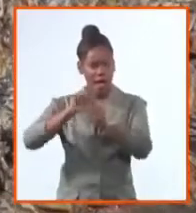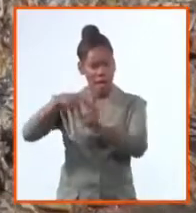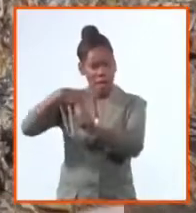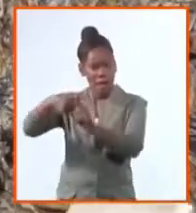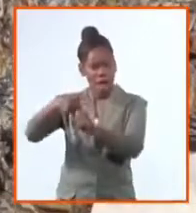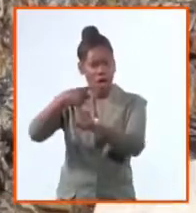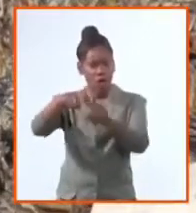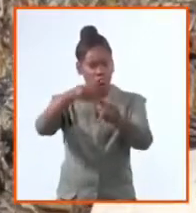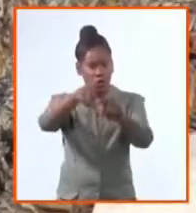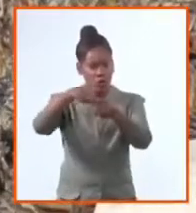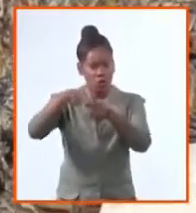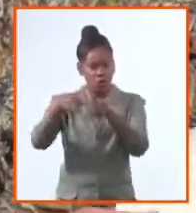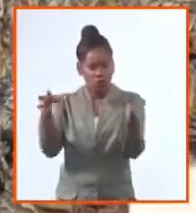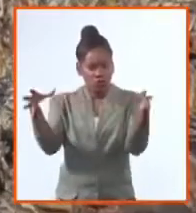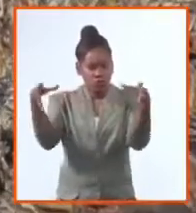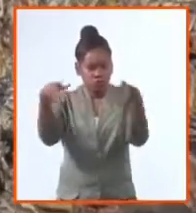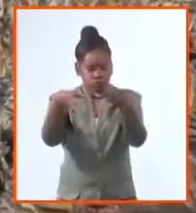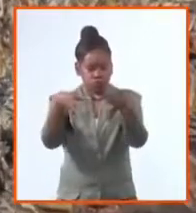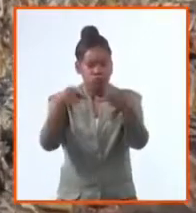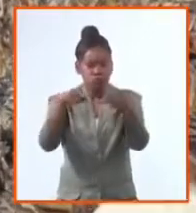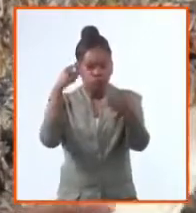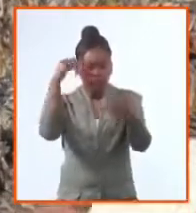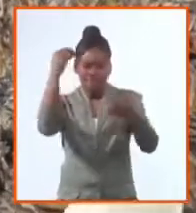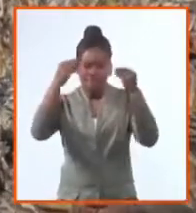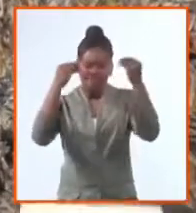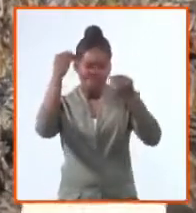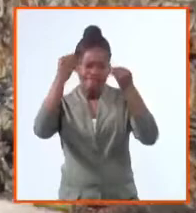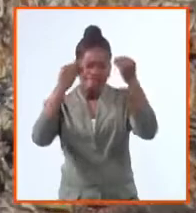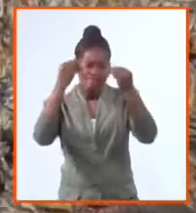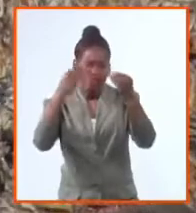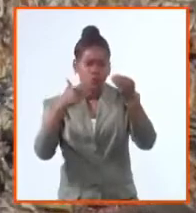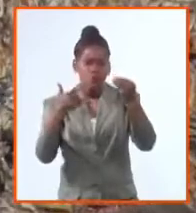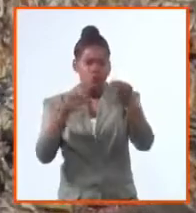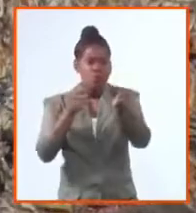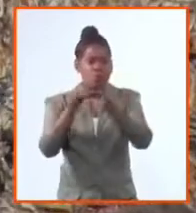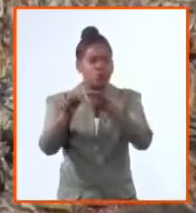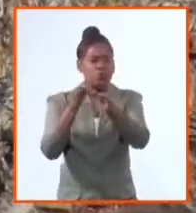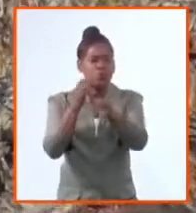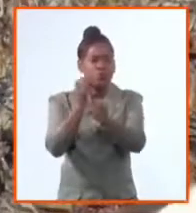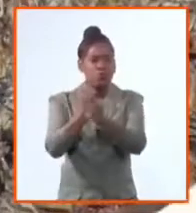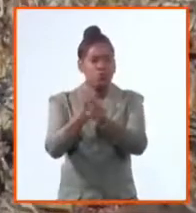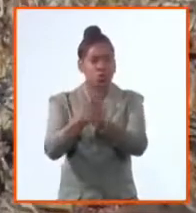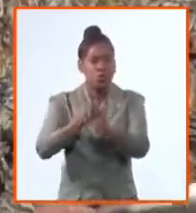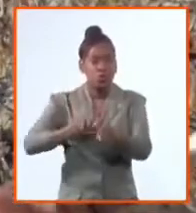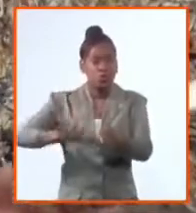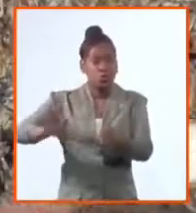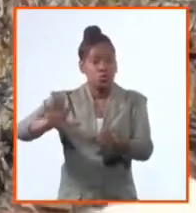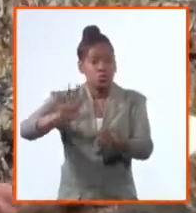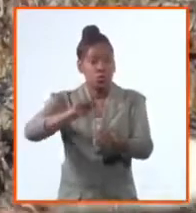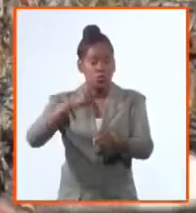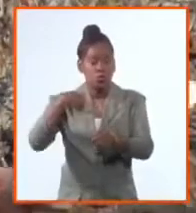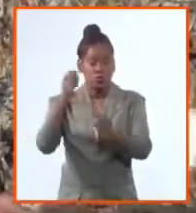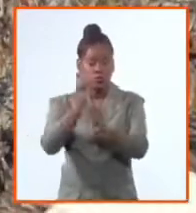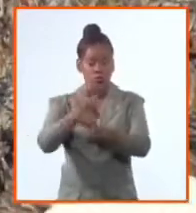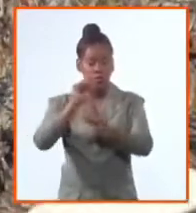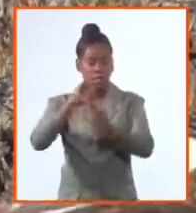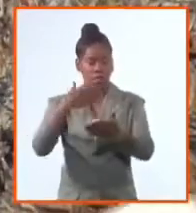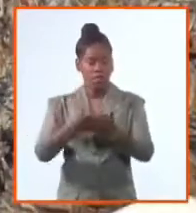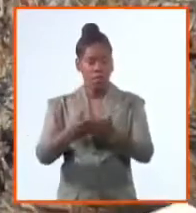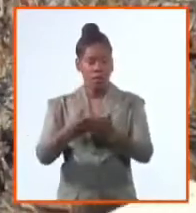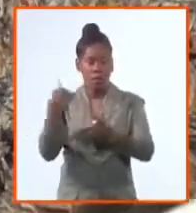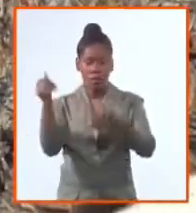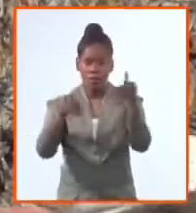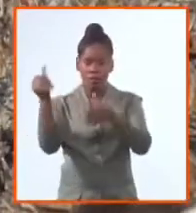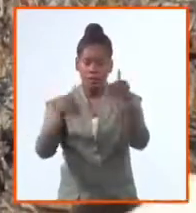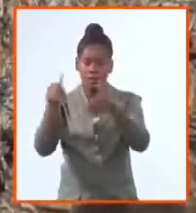celulares, se creó un sistema de gestión de innovación ahí inmediato. Pero era porque había